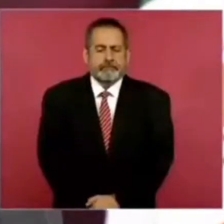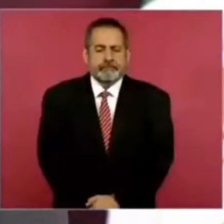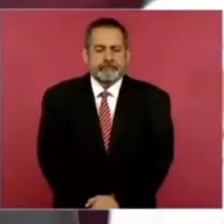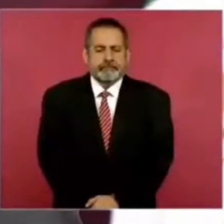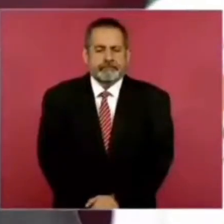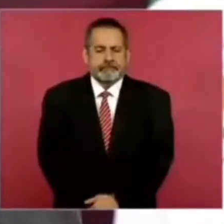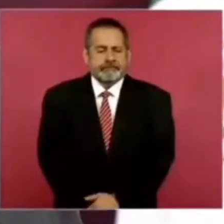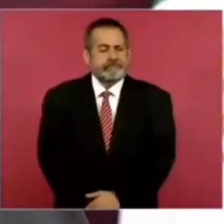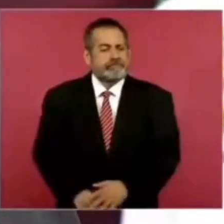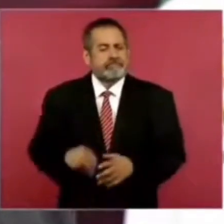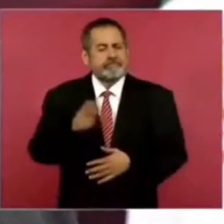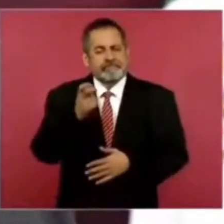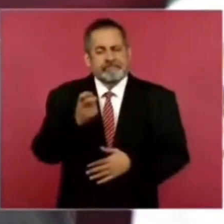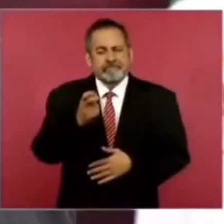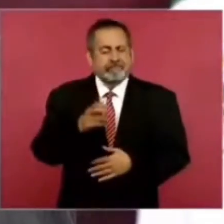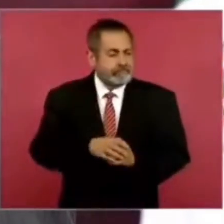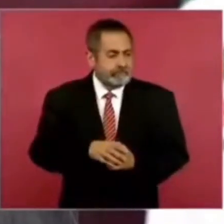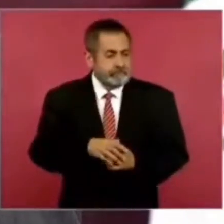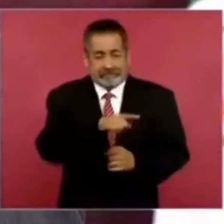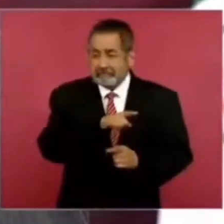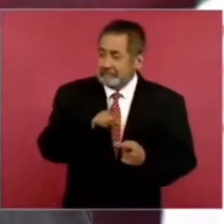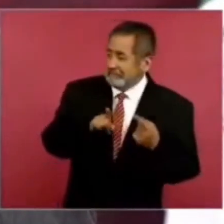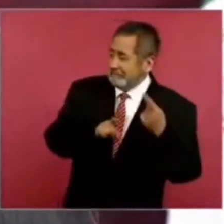tiene un efecto de boomerang.